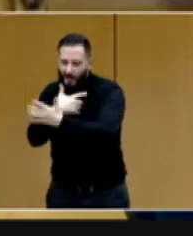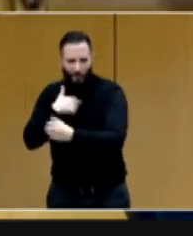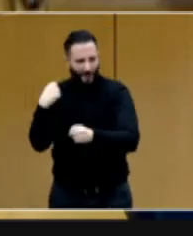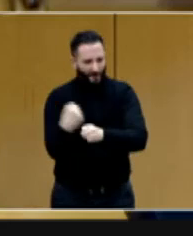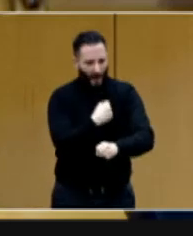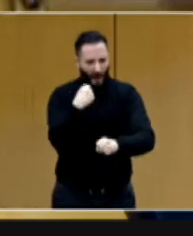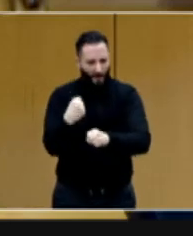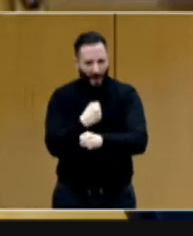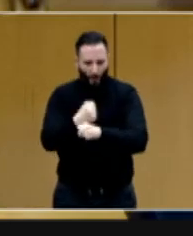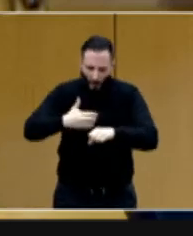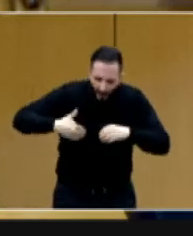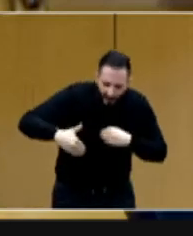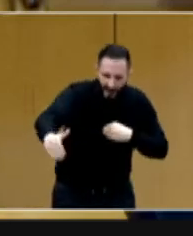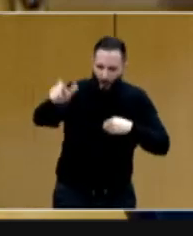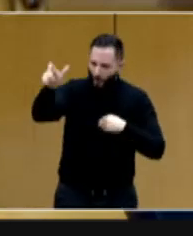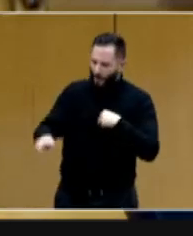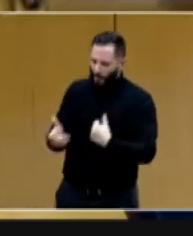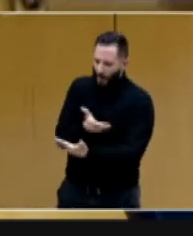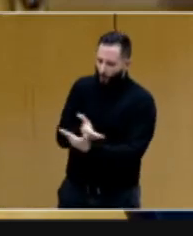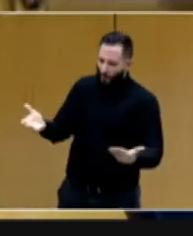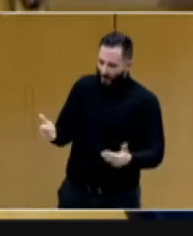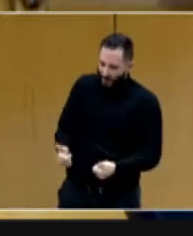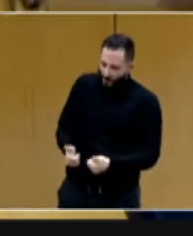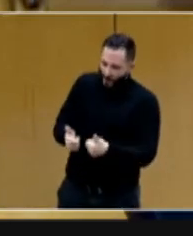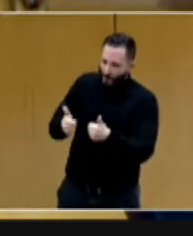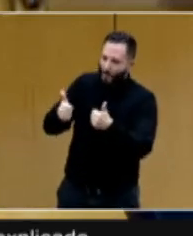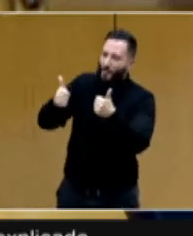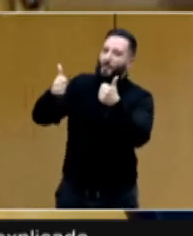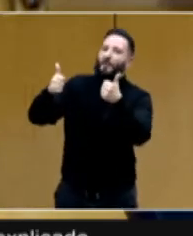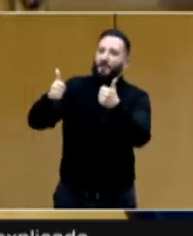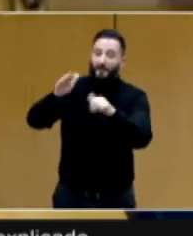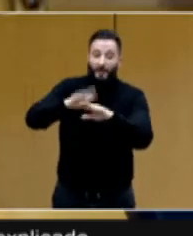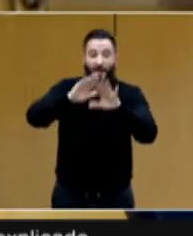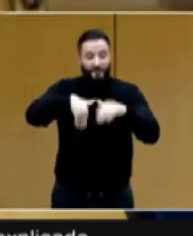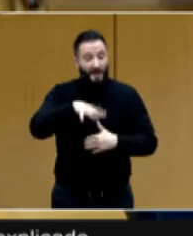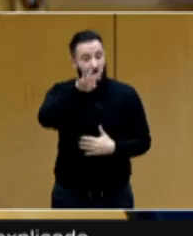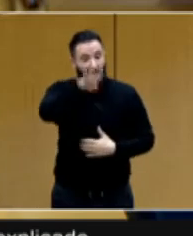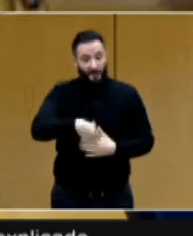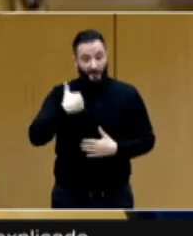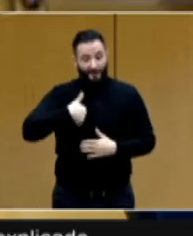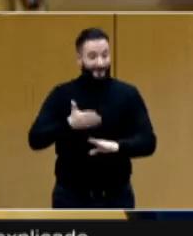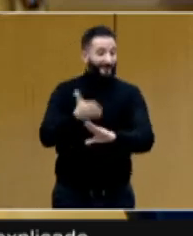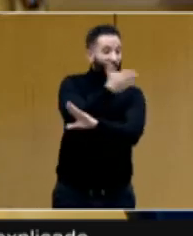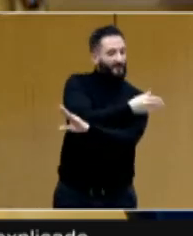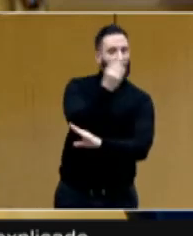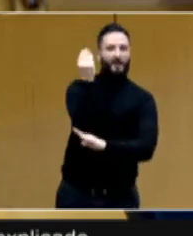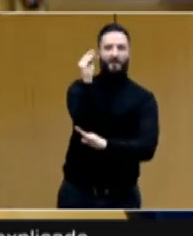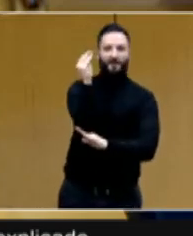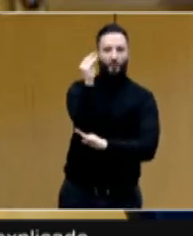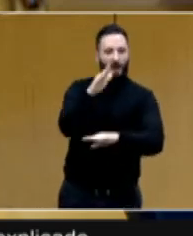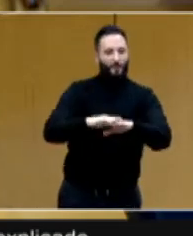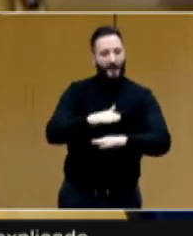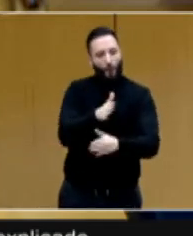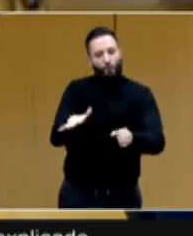de confianza con la persona que hacía innecesaria la incapacitación en Cataluña existía Ya esta figura que además le daba cobertura jurídica